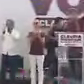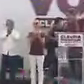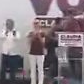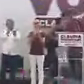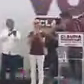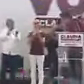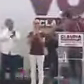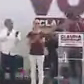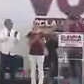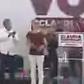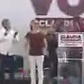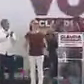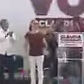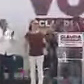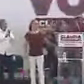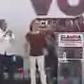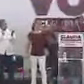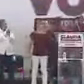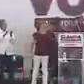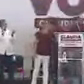Sheinbaum!